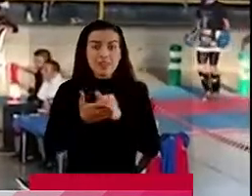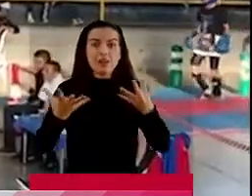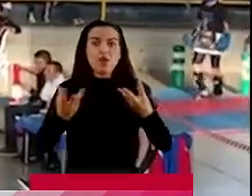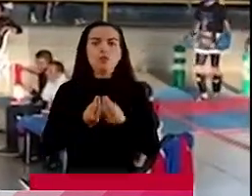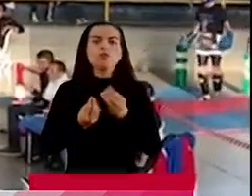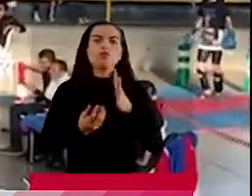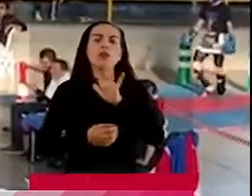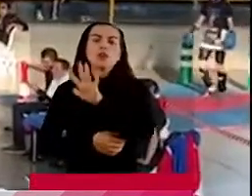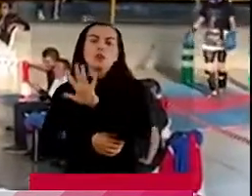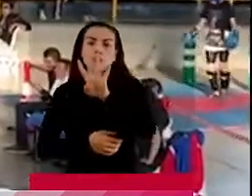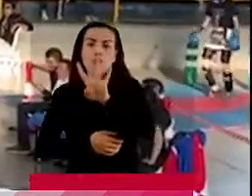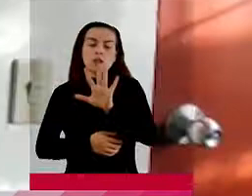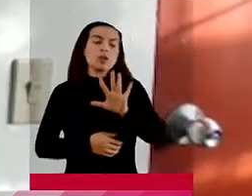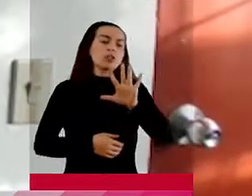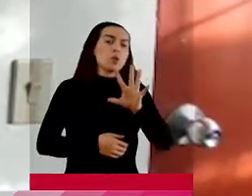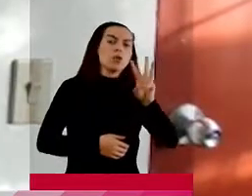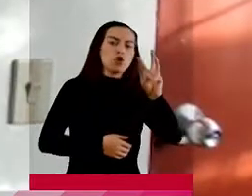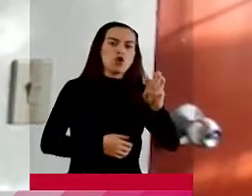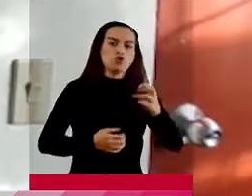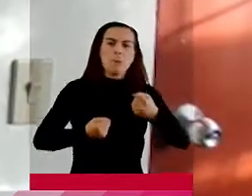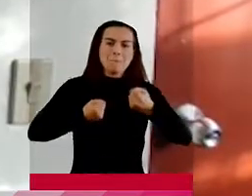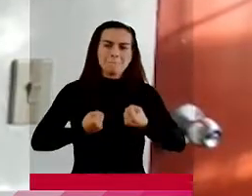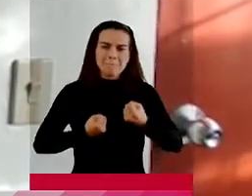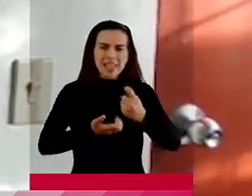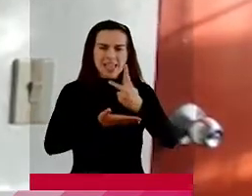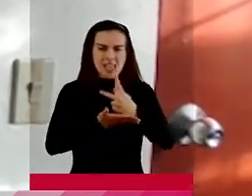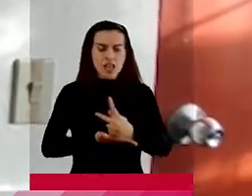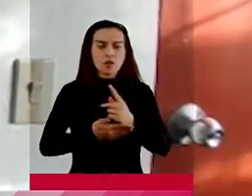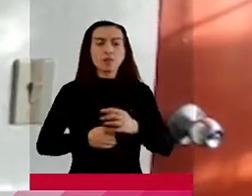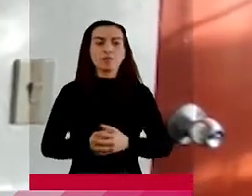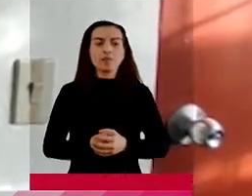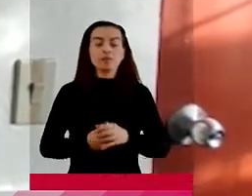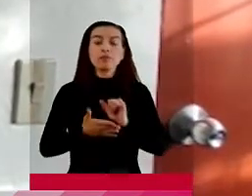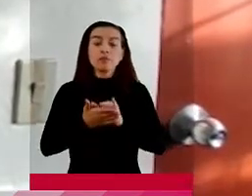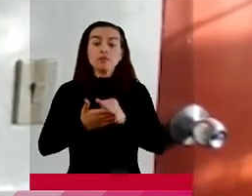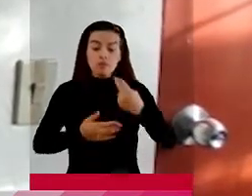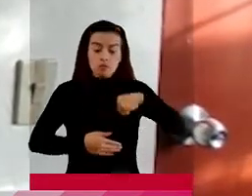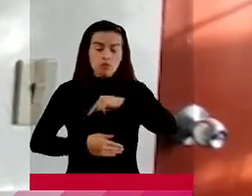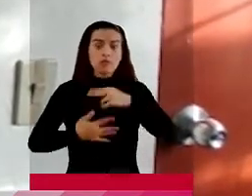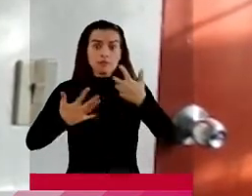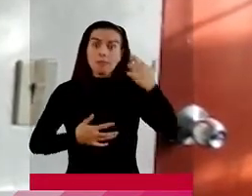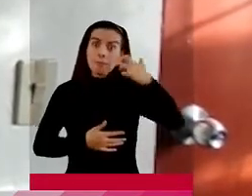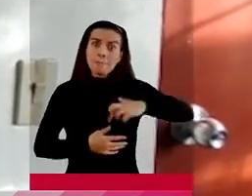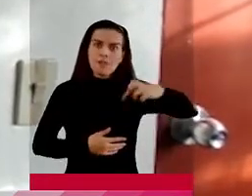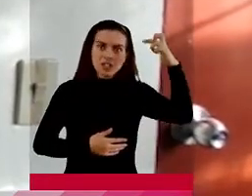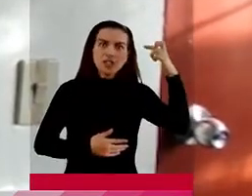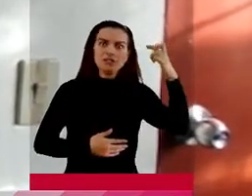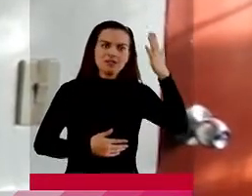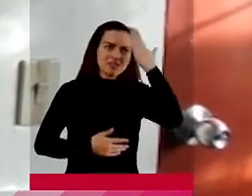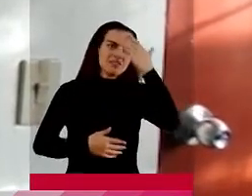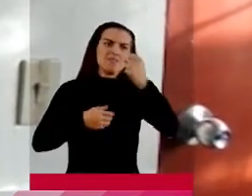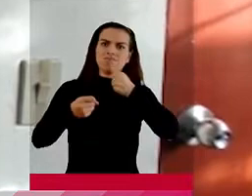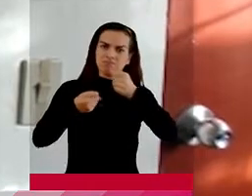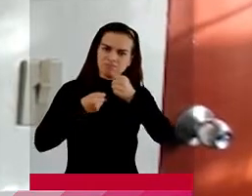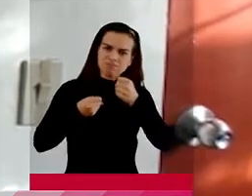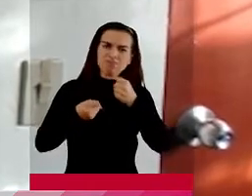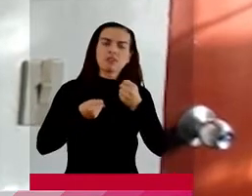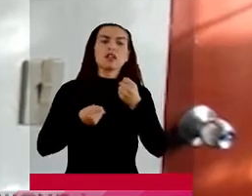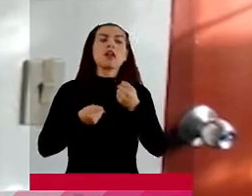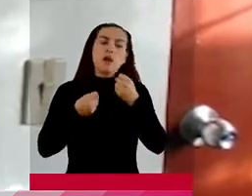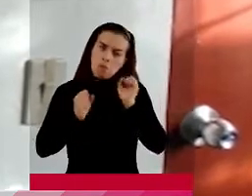y 58 kilogramos. Si lo llevamos de una manera profesional, no solo como peleadores, podemos trascender de una forma muy